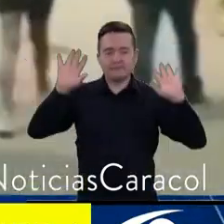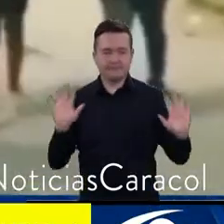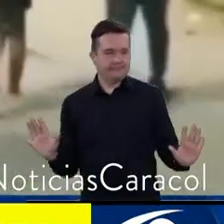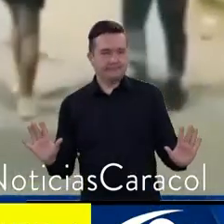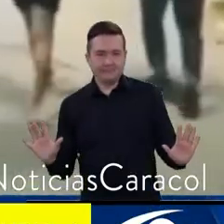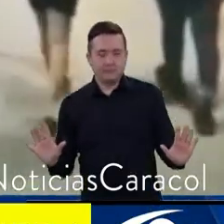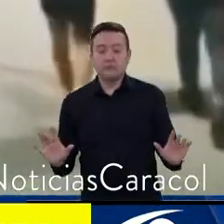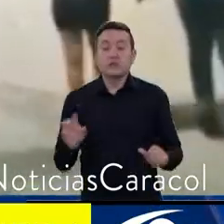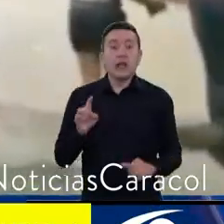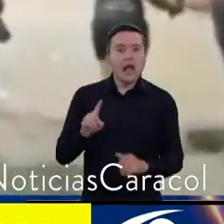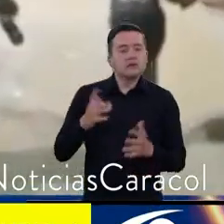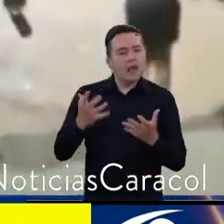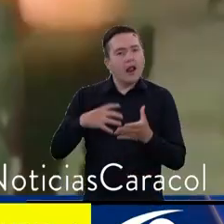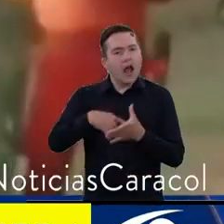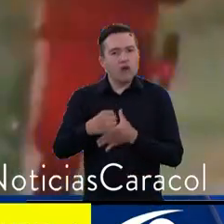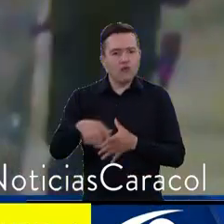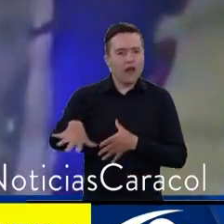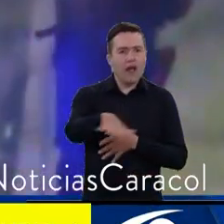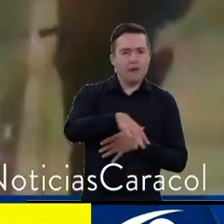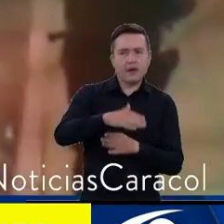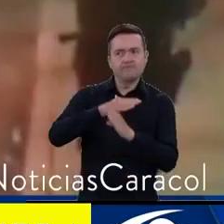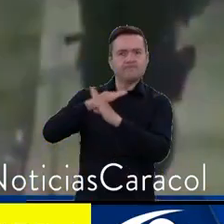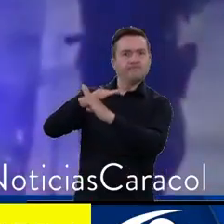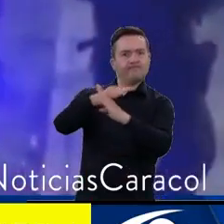las calles haciendo prevención al delito.